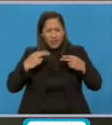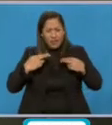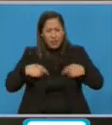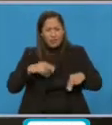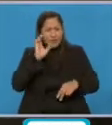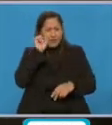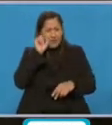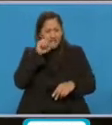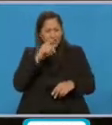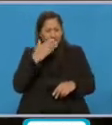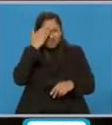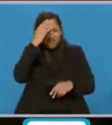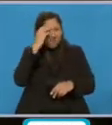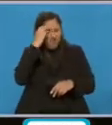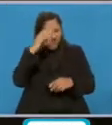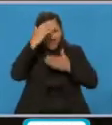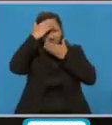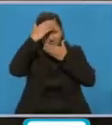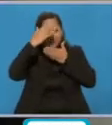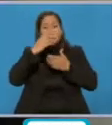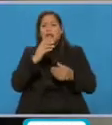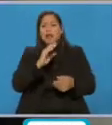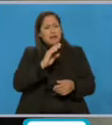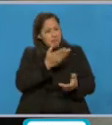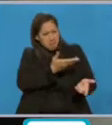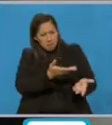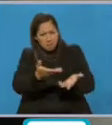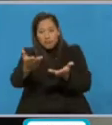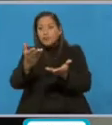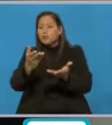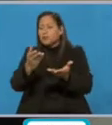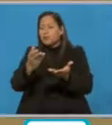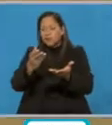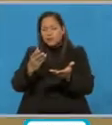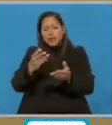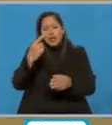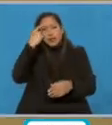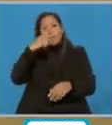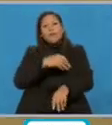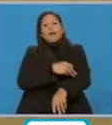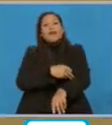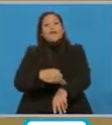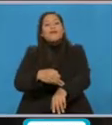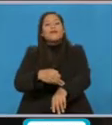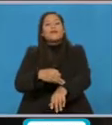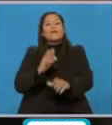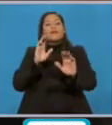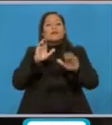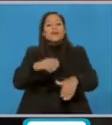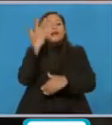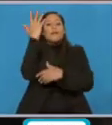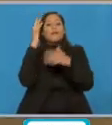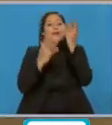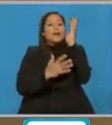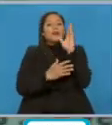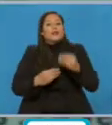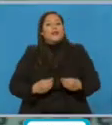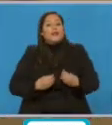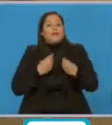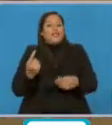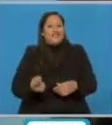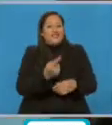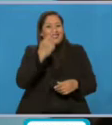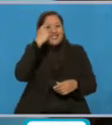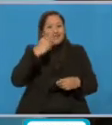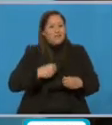para la promesa de que la familia viviera una vida eterna y viviera en el paraíso ¿Cómo hace la eterno. influencia de las redes sociales sobre